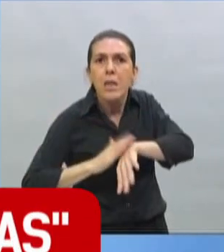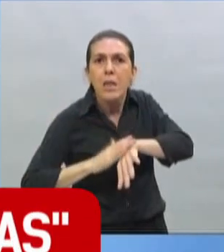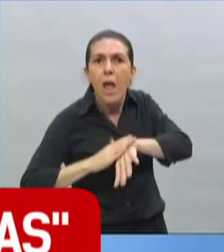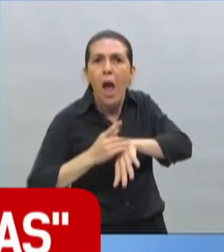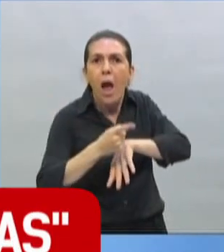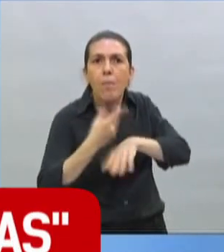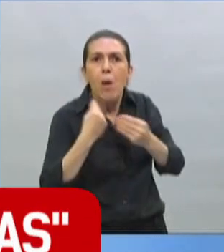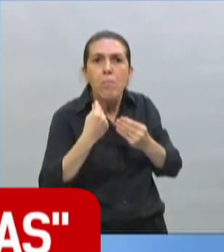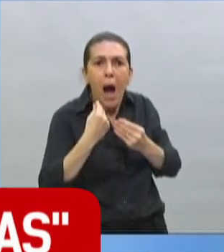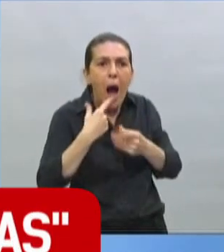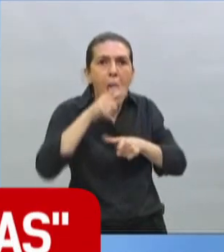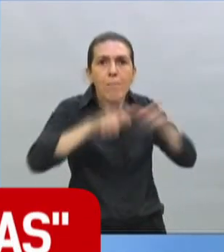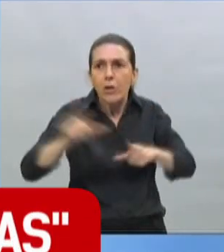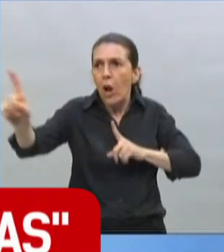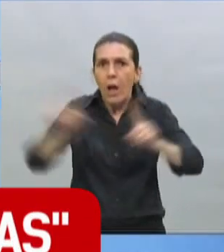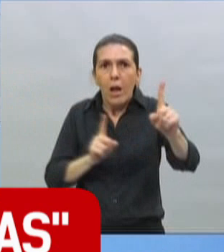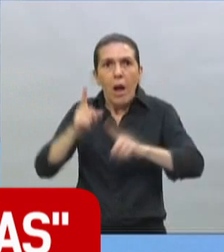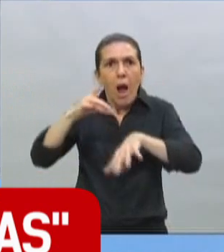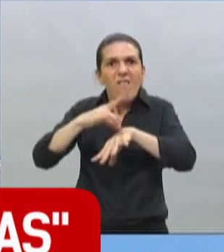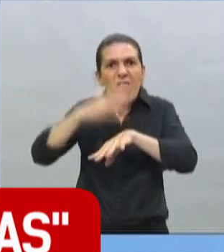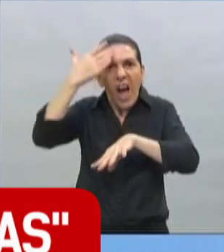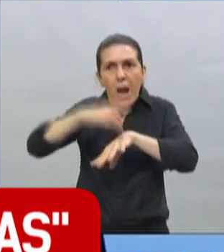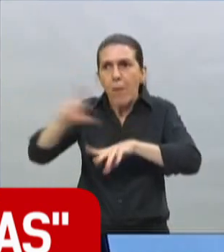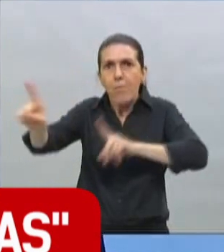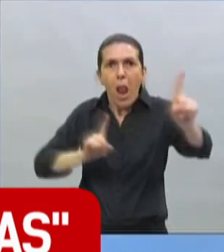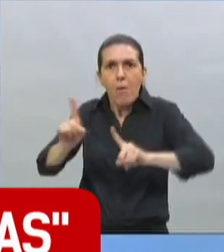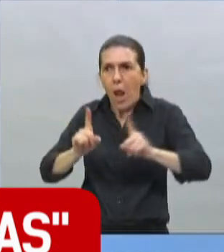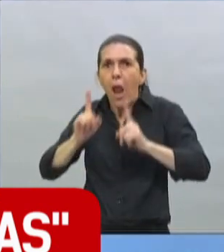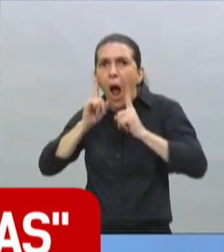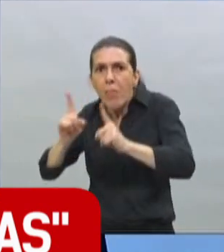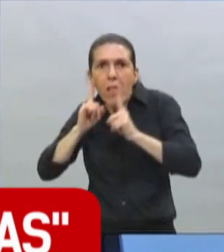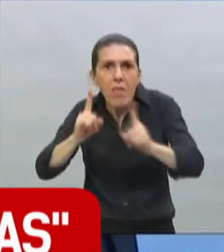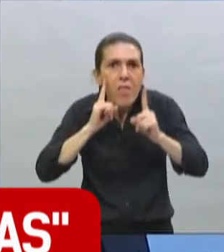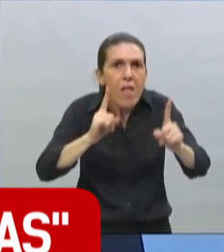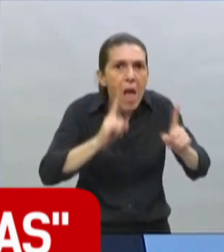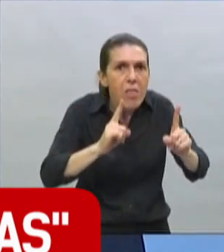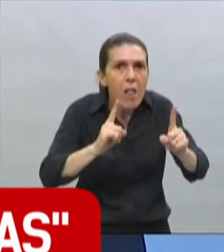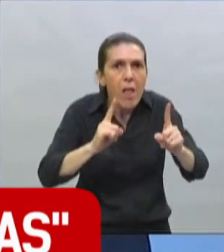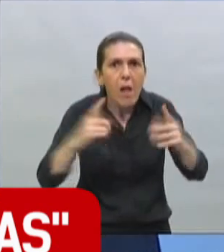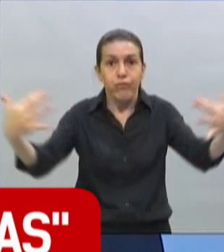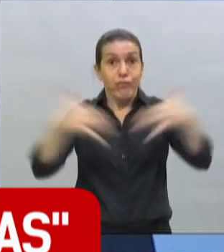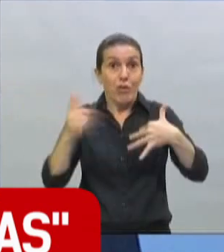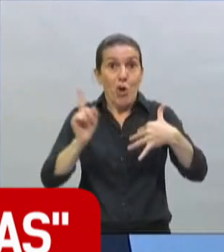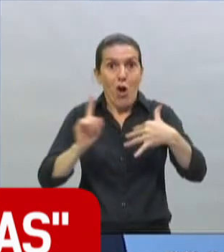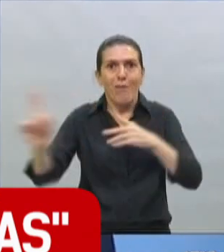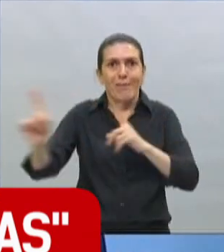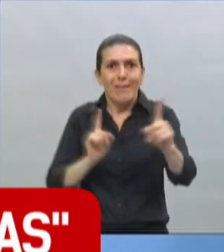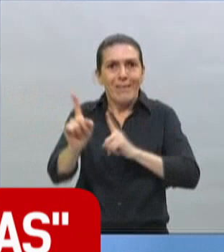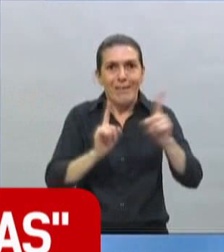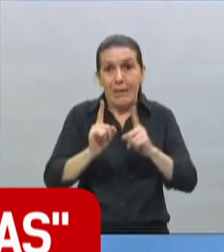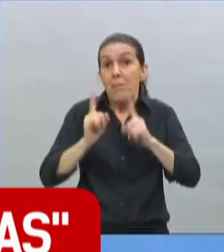para atender el momento más difícil de la enfermedad, que es cuando los casos empiezan a llegar. ¿Qué hicimos en todo ese